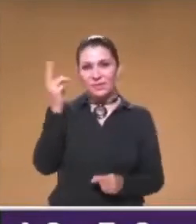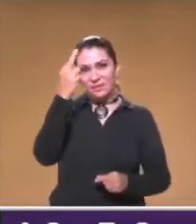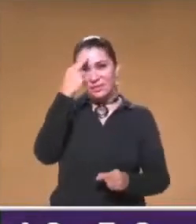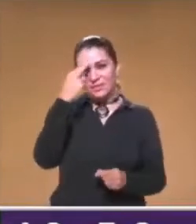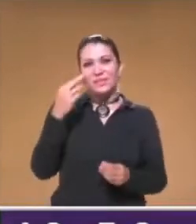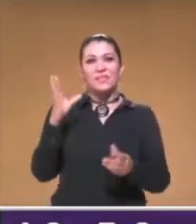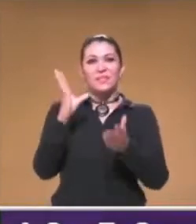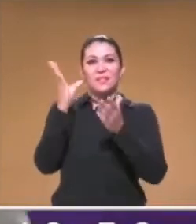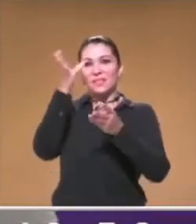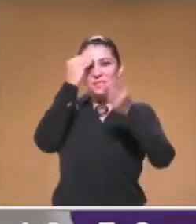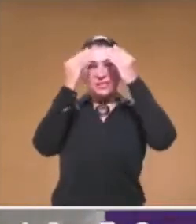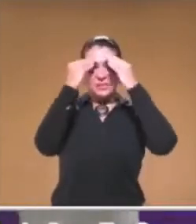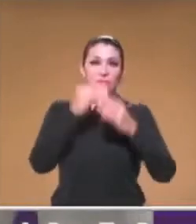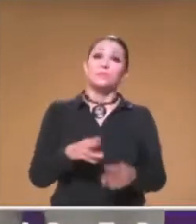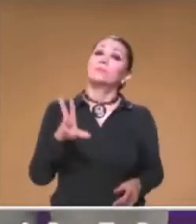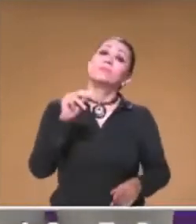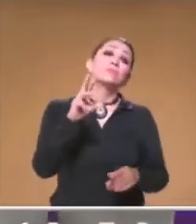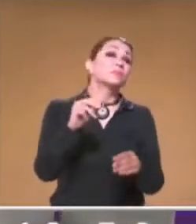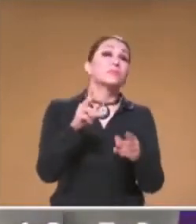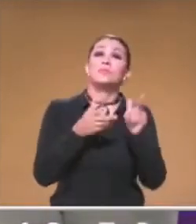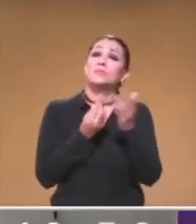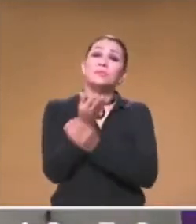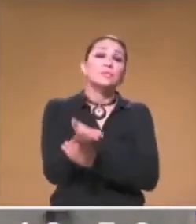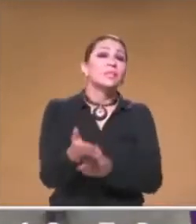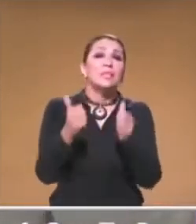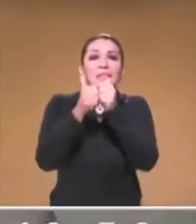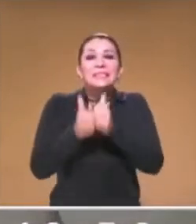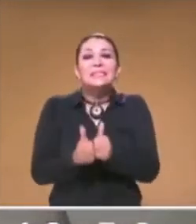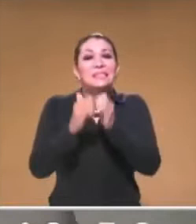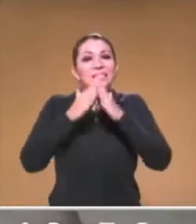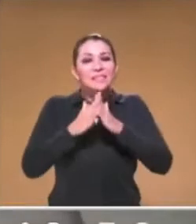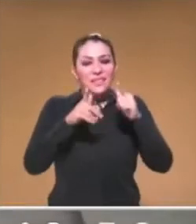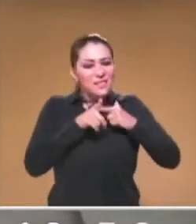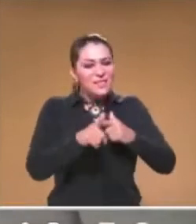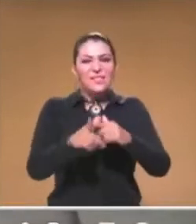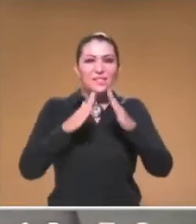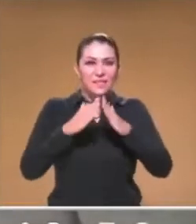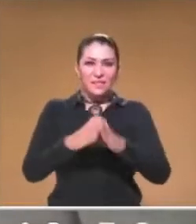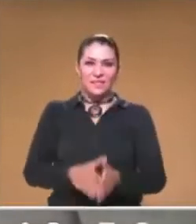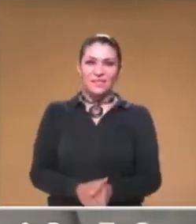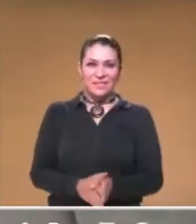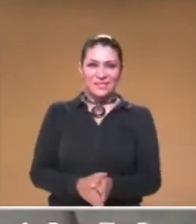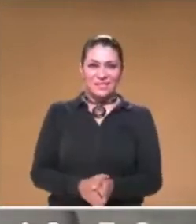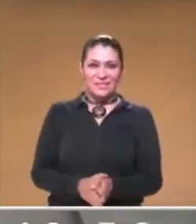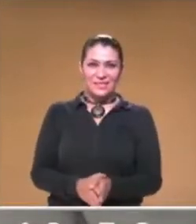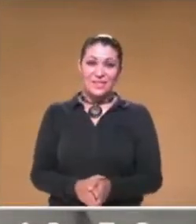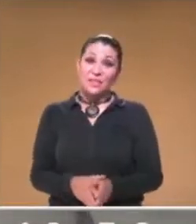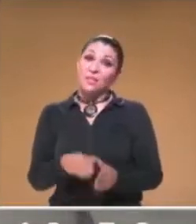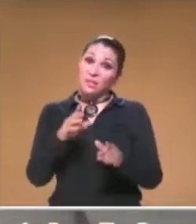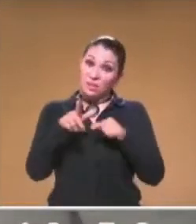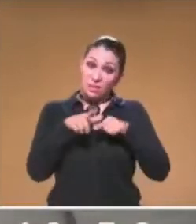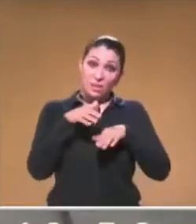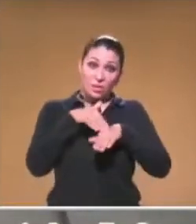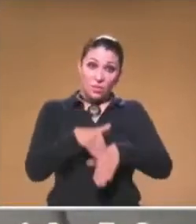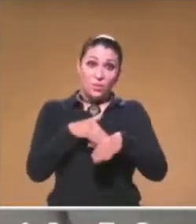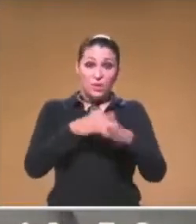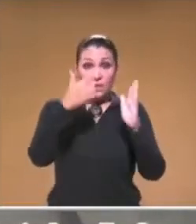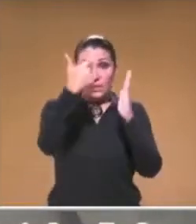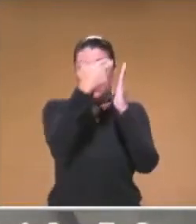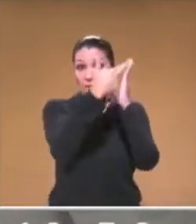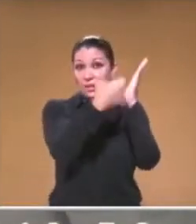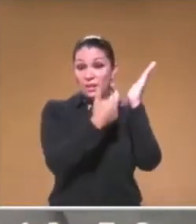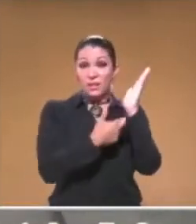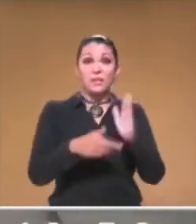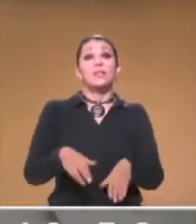Recuerda, si no hay necesidad de salir, quédate en casa, sigue en casa y sigue las medidas que siguen recomendando las autoridades